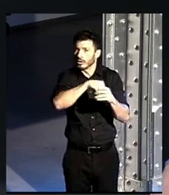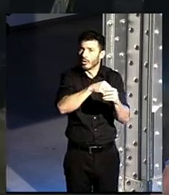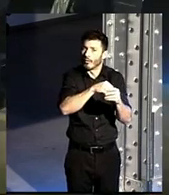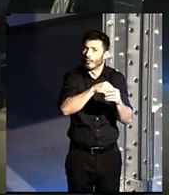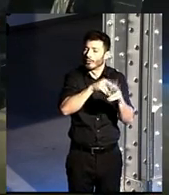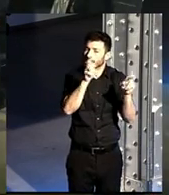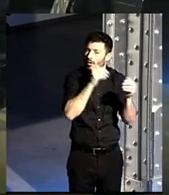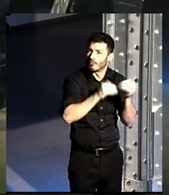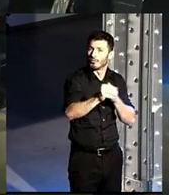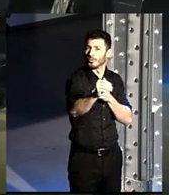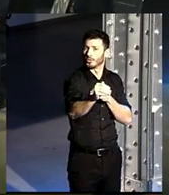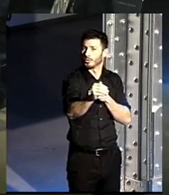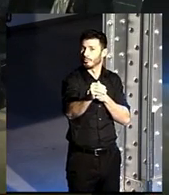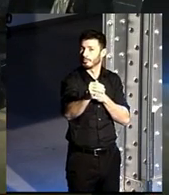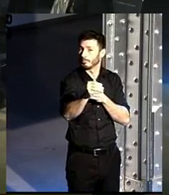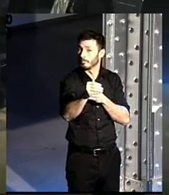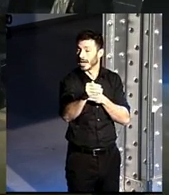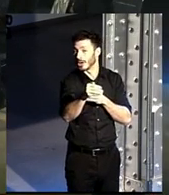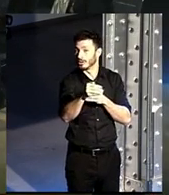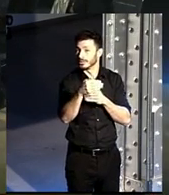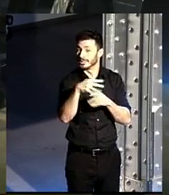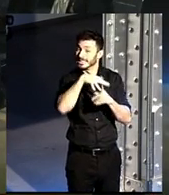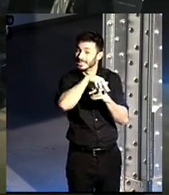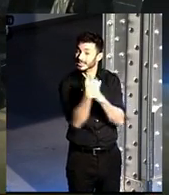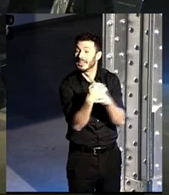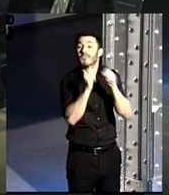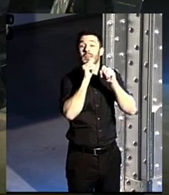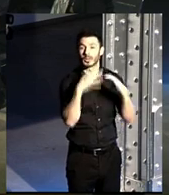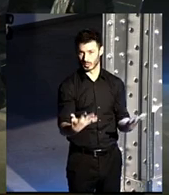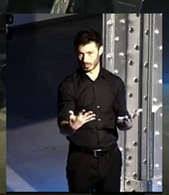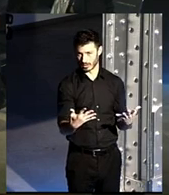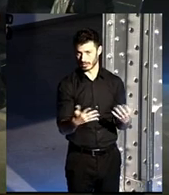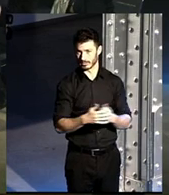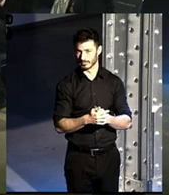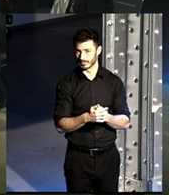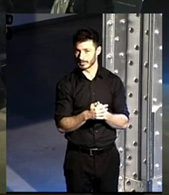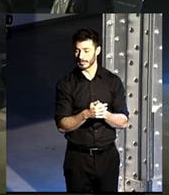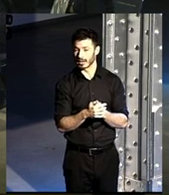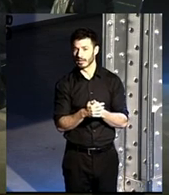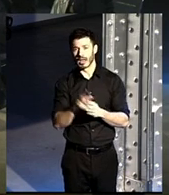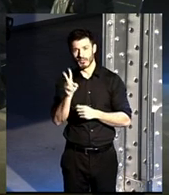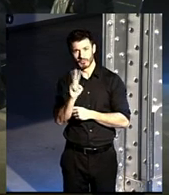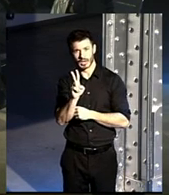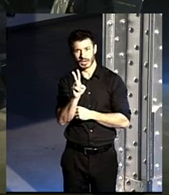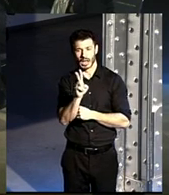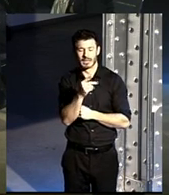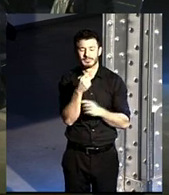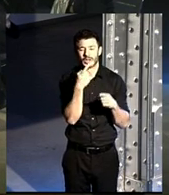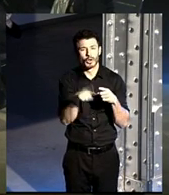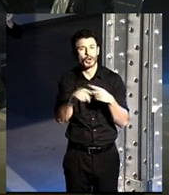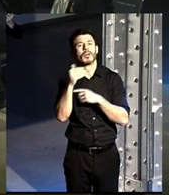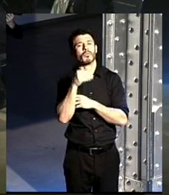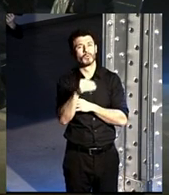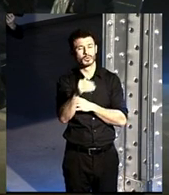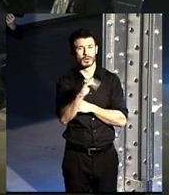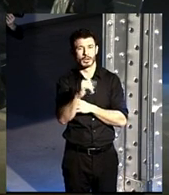pero que situados en el presente. Hay unas cosas de Verne que es del futuro, aparte